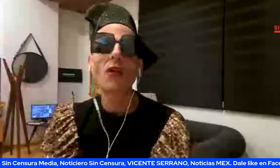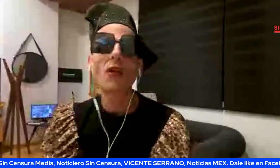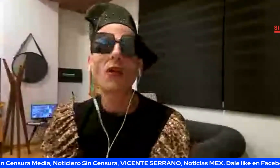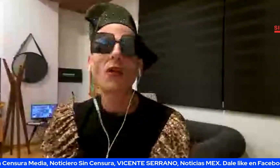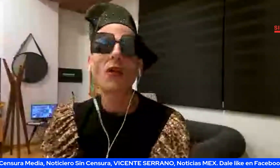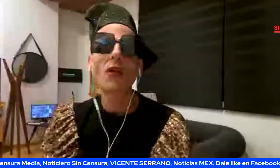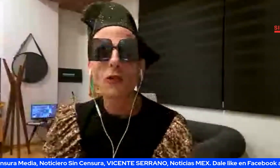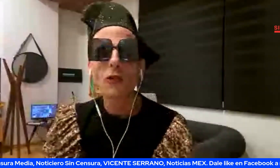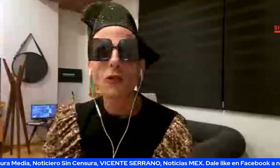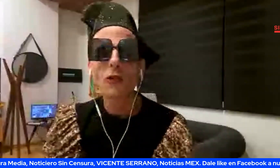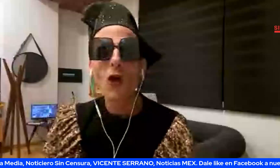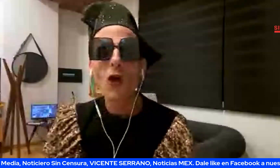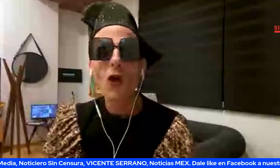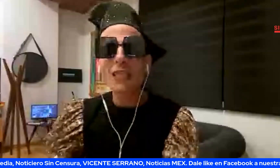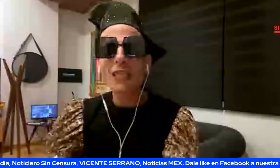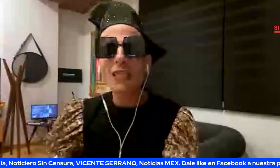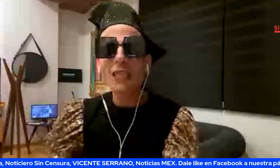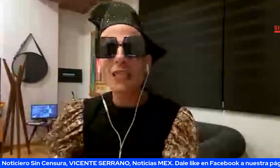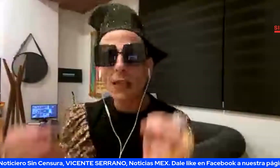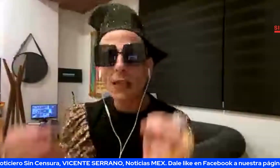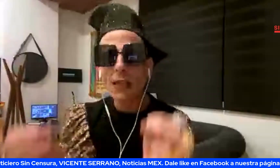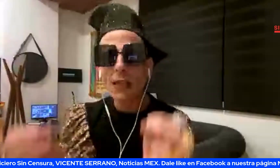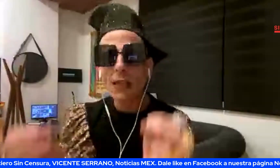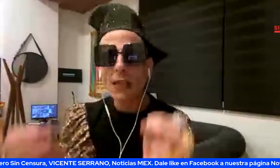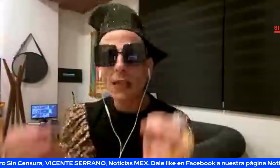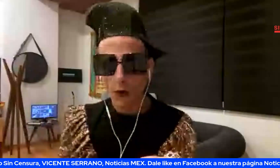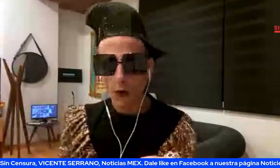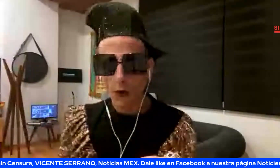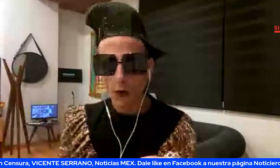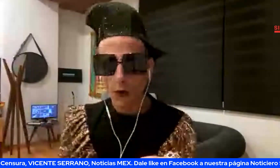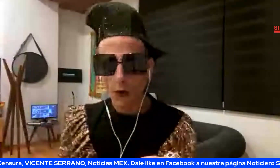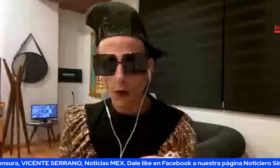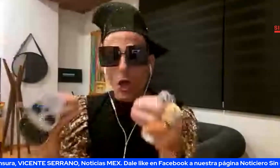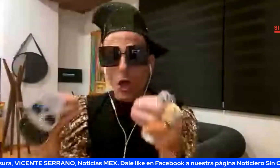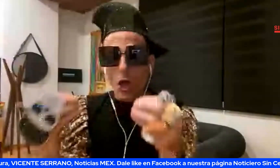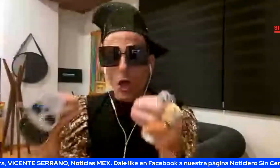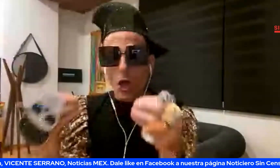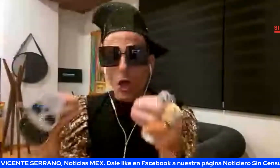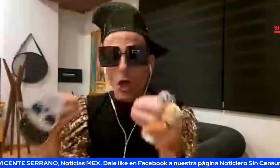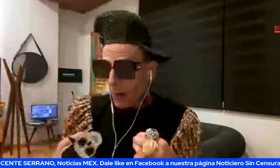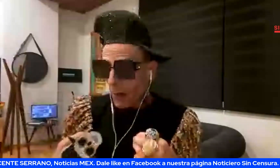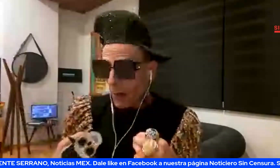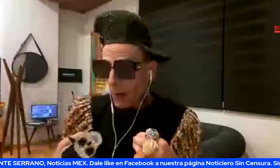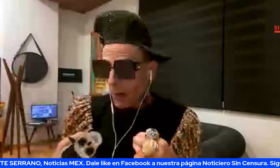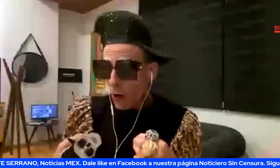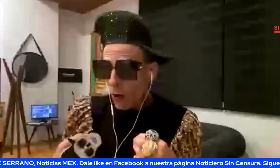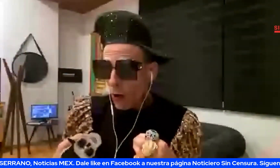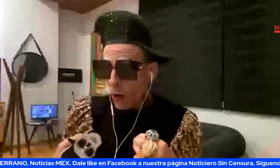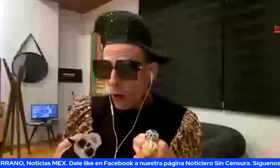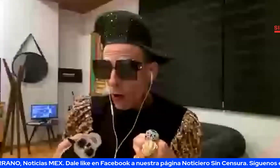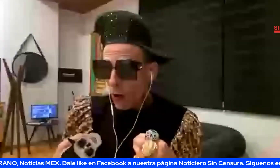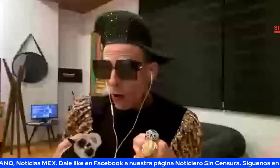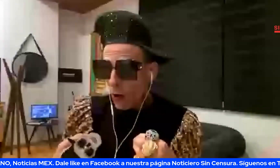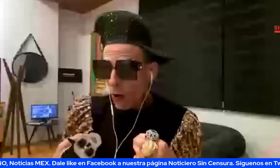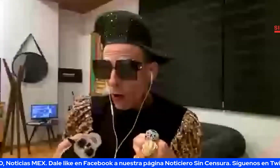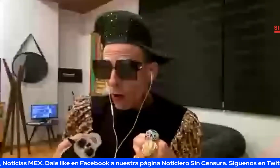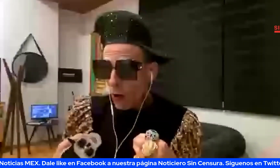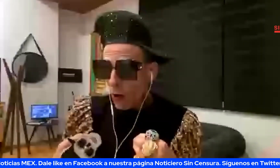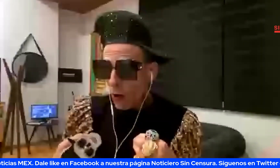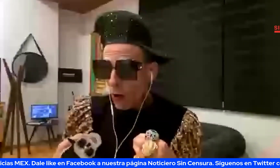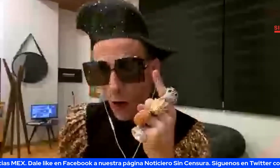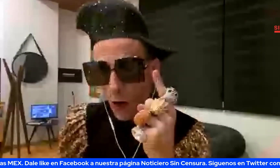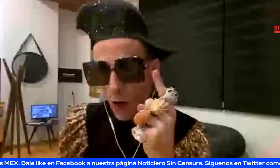en 350 o 400 pesos. O sea, agarren su cuaderno. En el mercado, por un